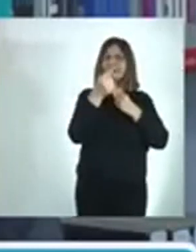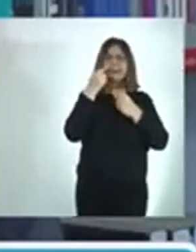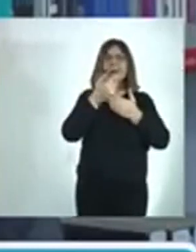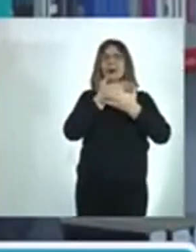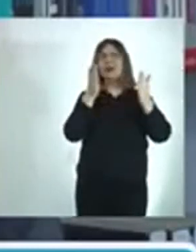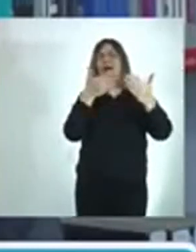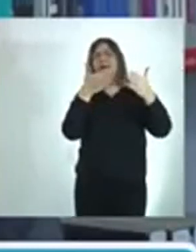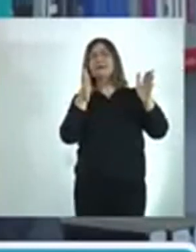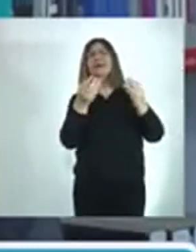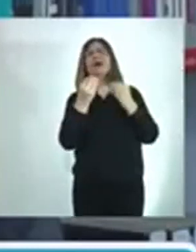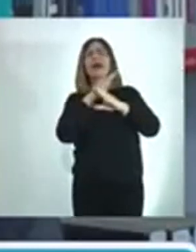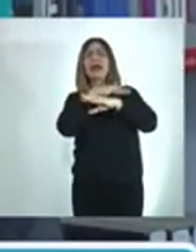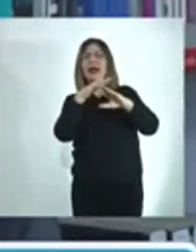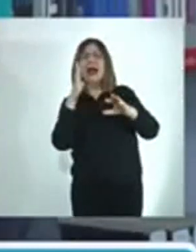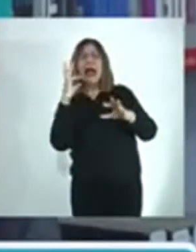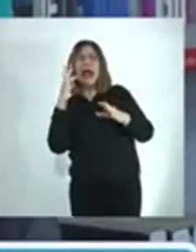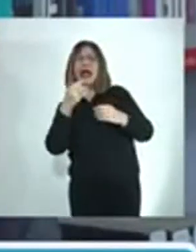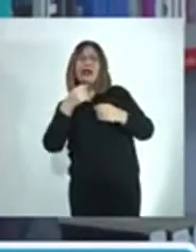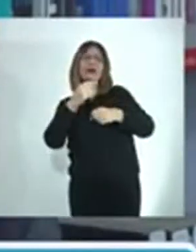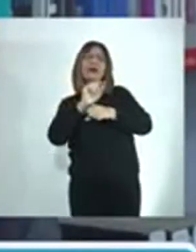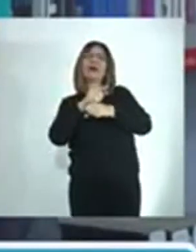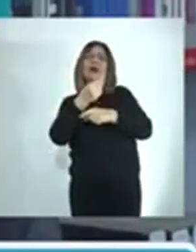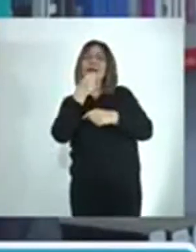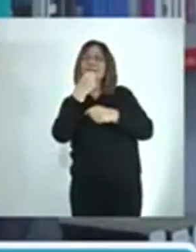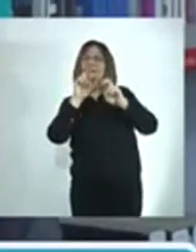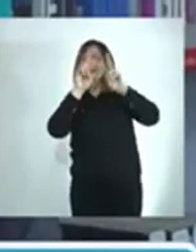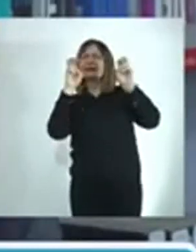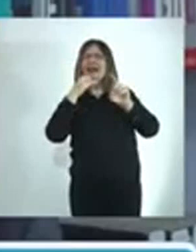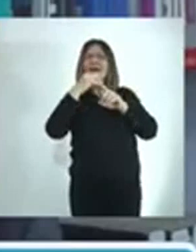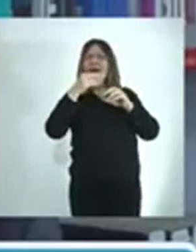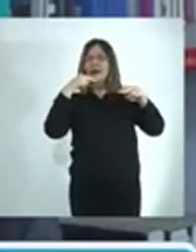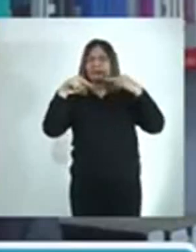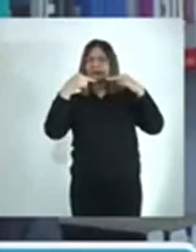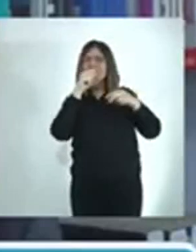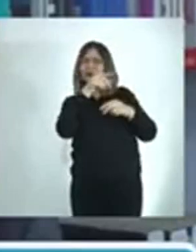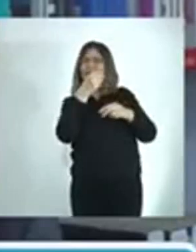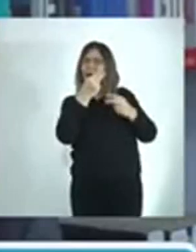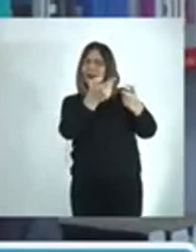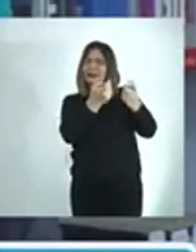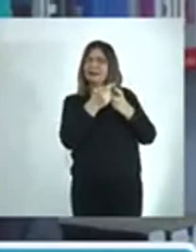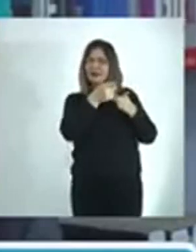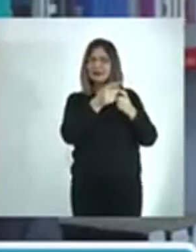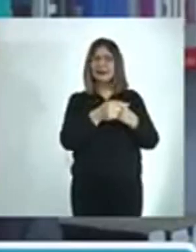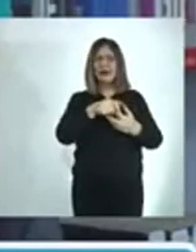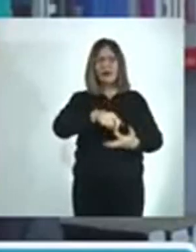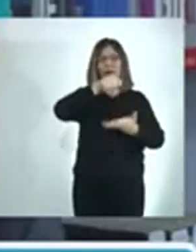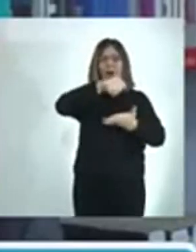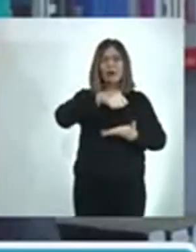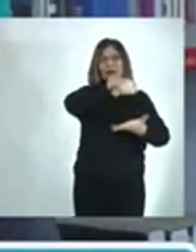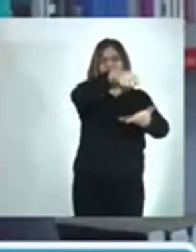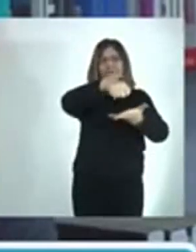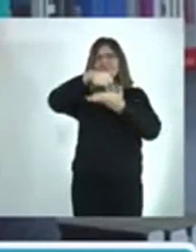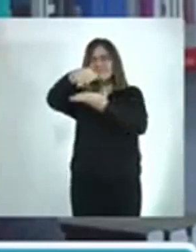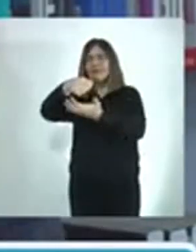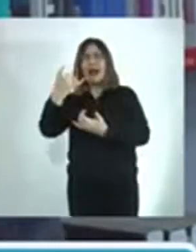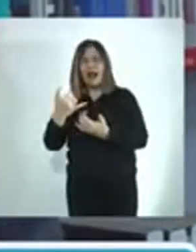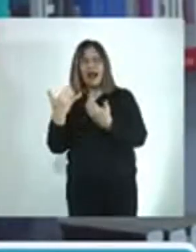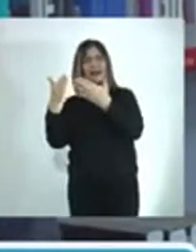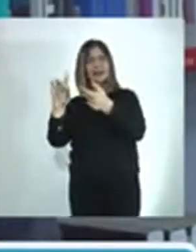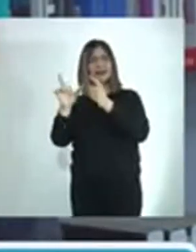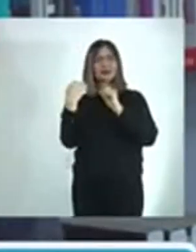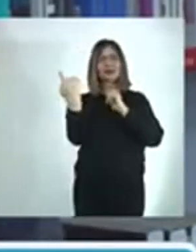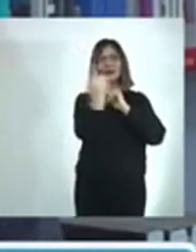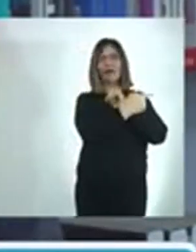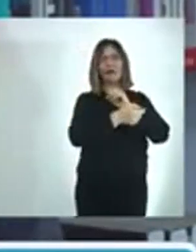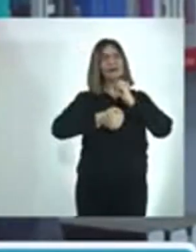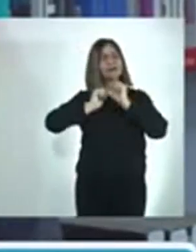escuelas abiertas para poder llevar un plato de comida. O también tienen las escuelas abiertas cuando a veces en algunos